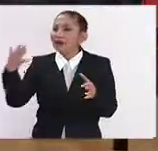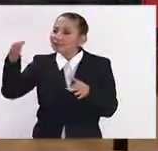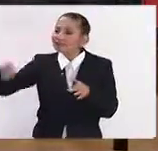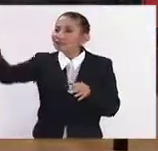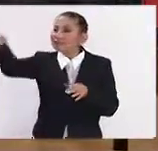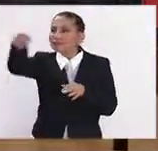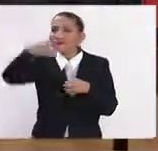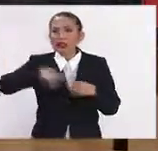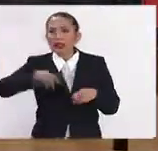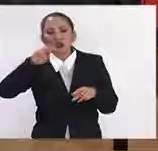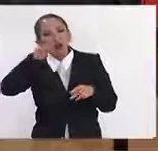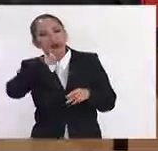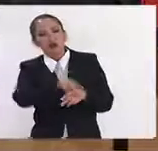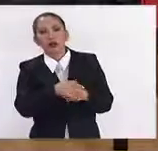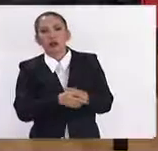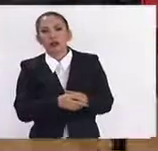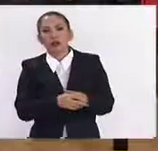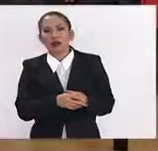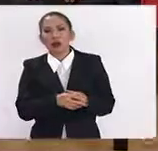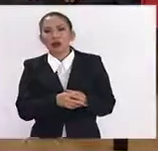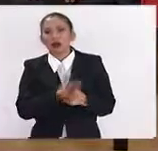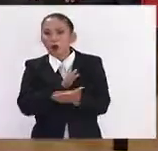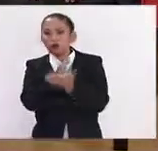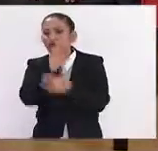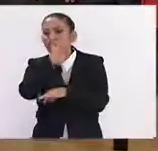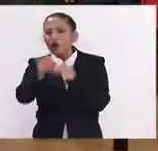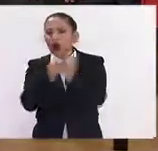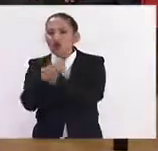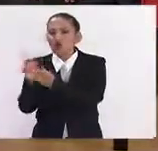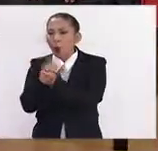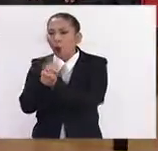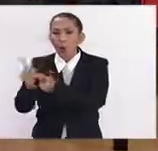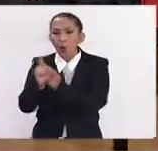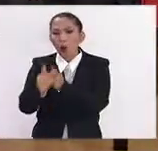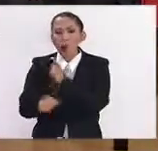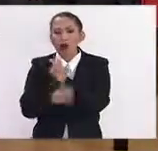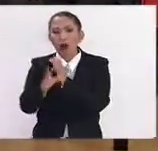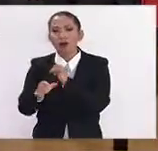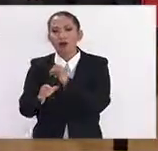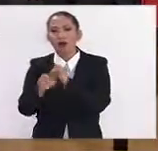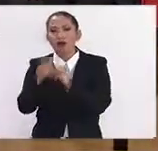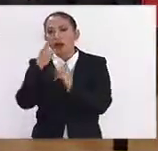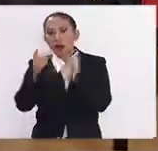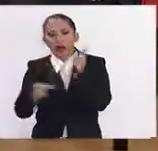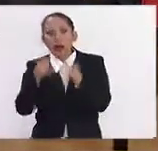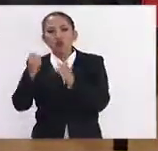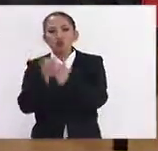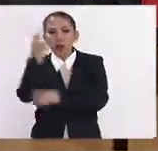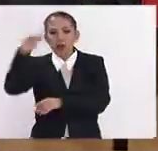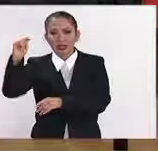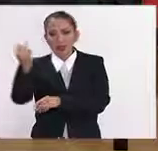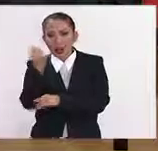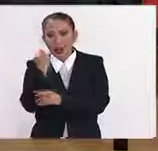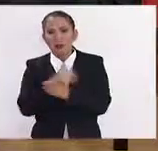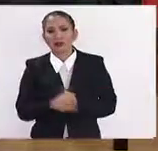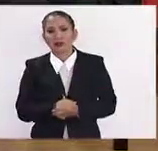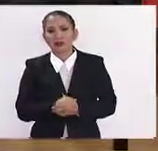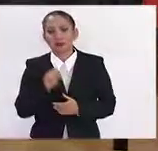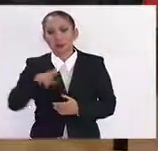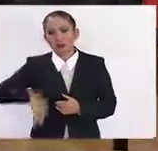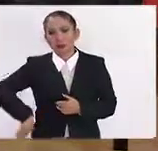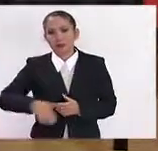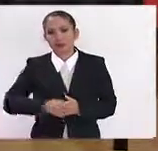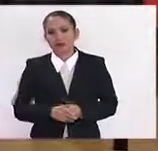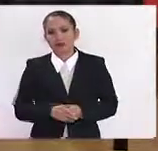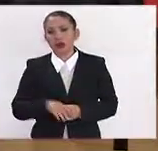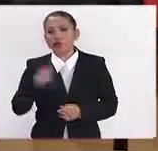aceptación de la gente? ¿Cómo logras tú mezclarte con todo este avasallamiento mediático de nuevas tecnologías? Y citaba lo que estábamos platicando,